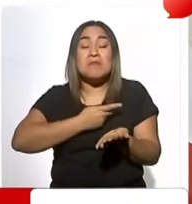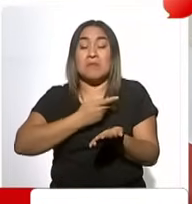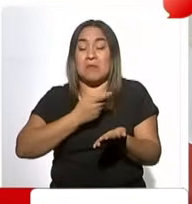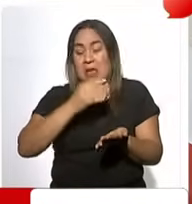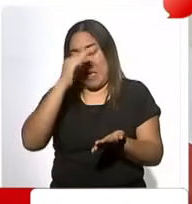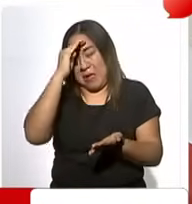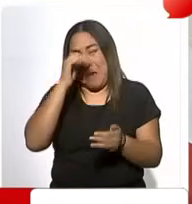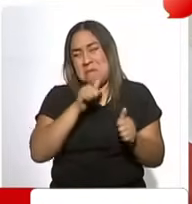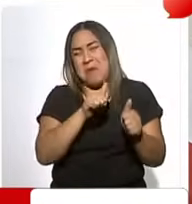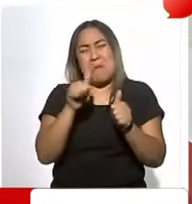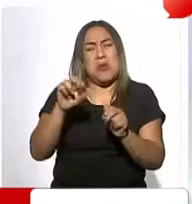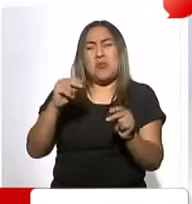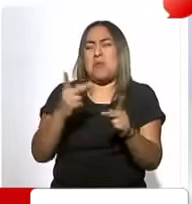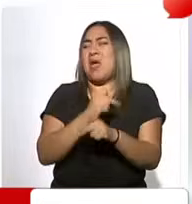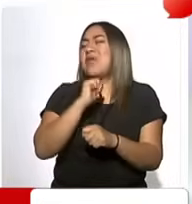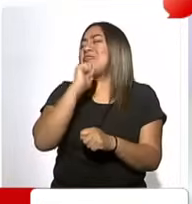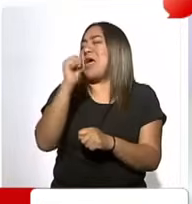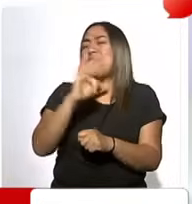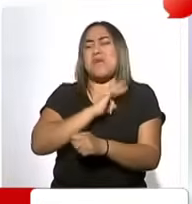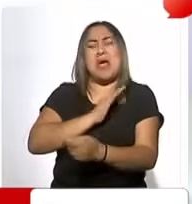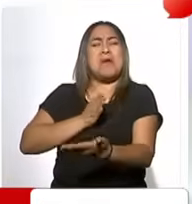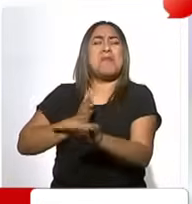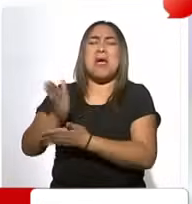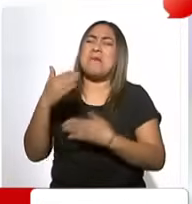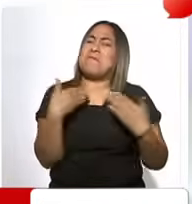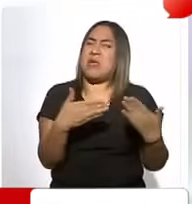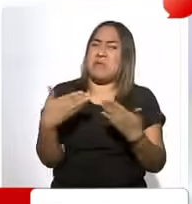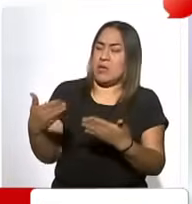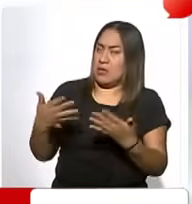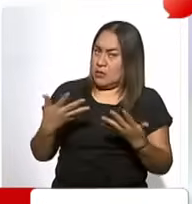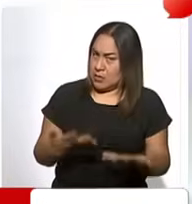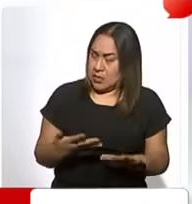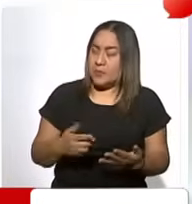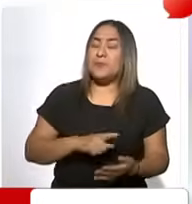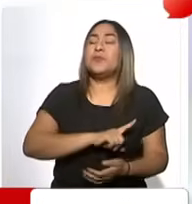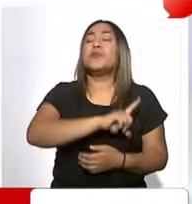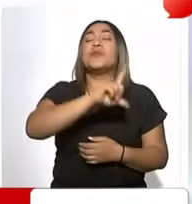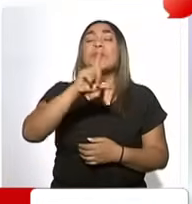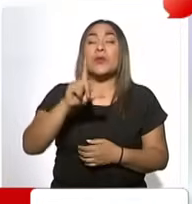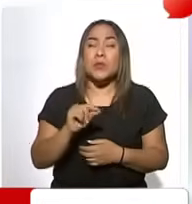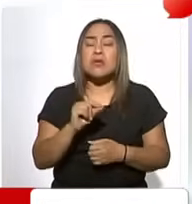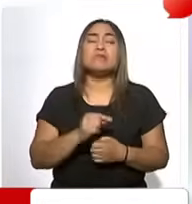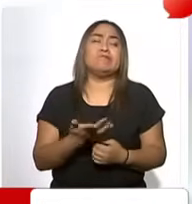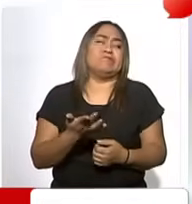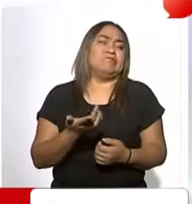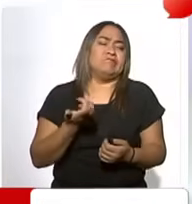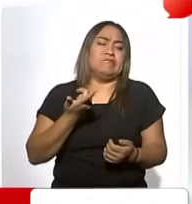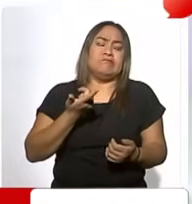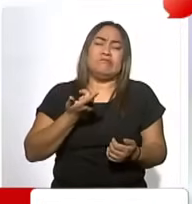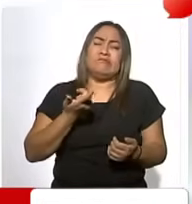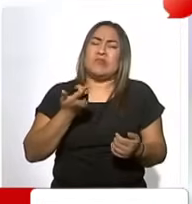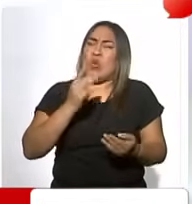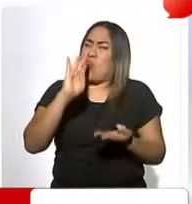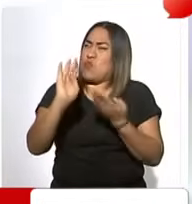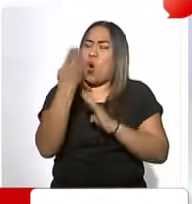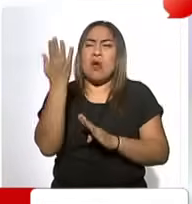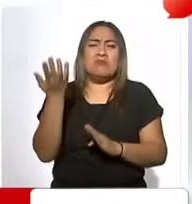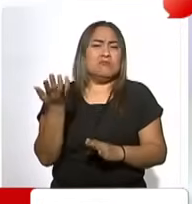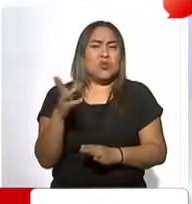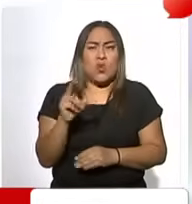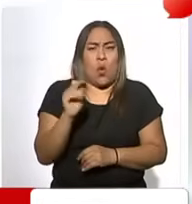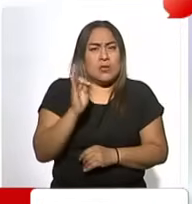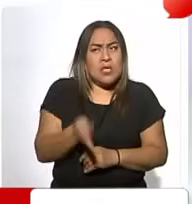nada si es que cometían un acto tan infame como el que realizaron de manera inmediata el repudio eh mundial sobre este